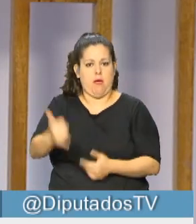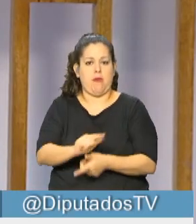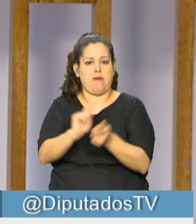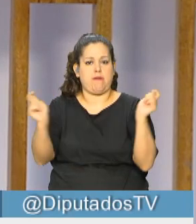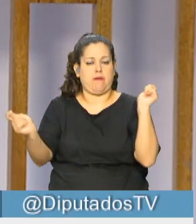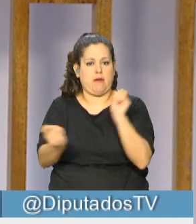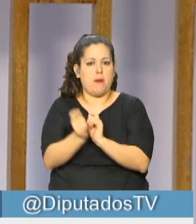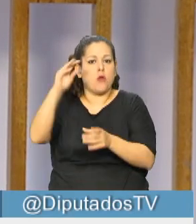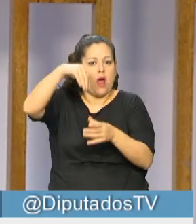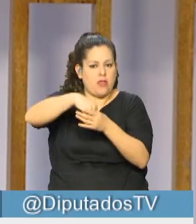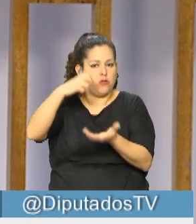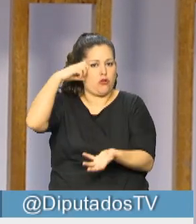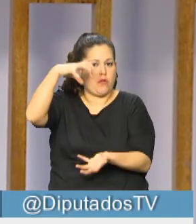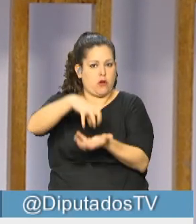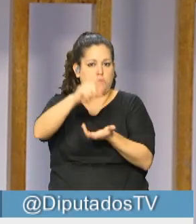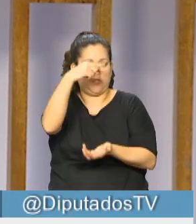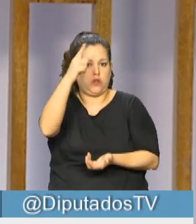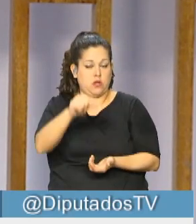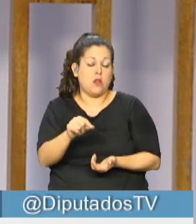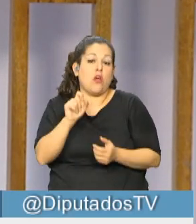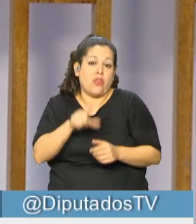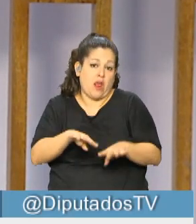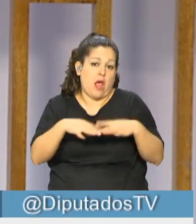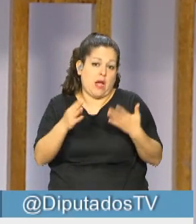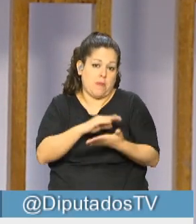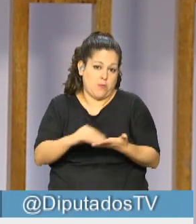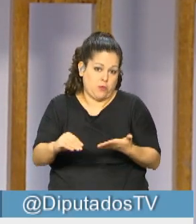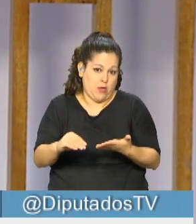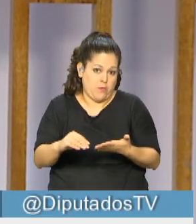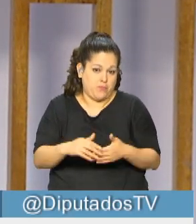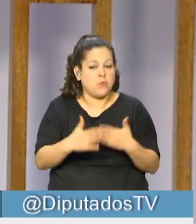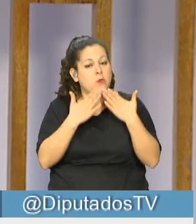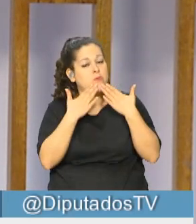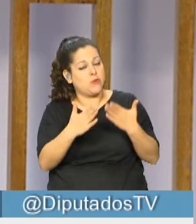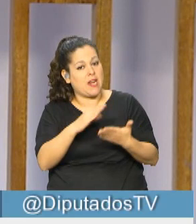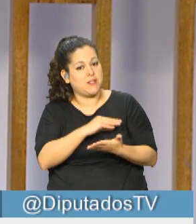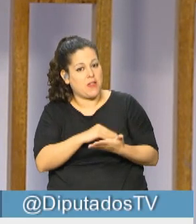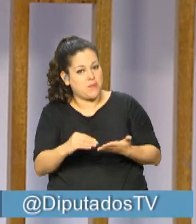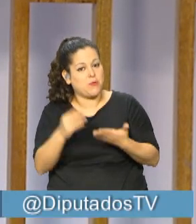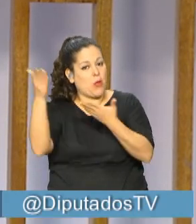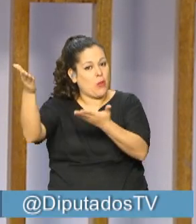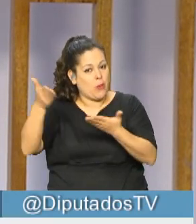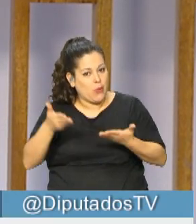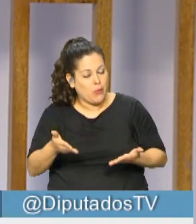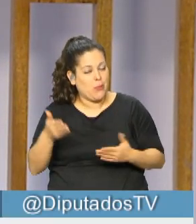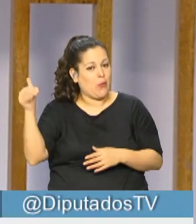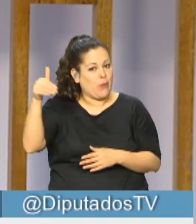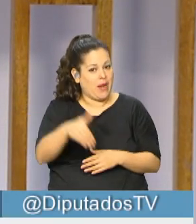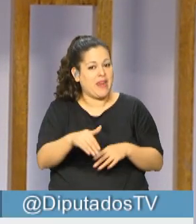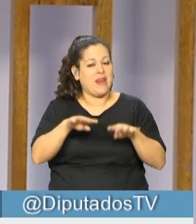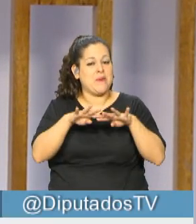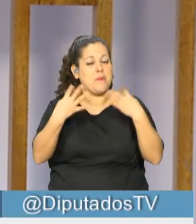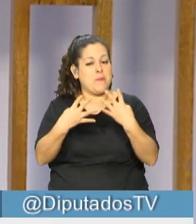dentro del Congreso Nacional, por lo menos de la Cámara de Diputados. Muchas gracias, diputado Castañeto, por venir hasta aquí, hasta Mirador Parlamentario.